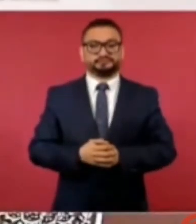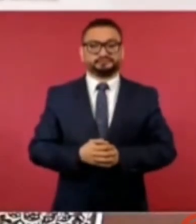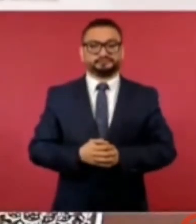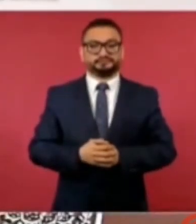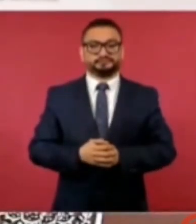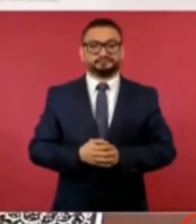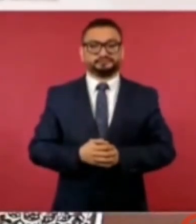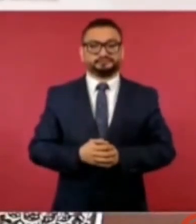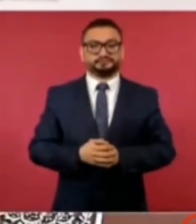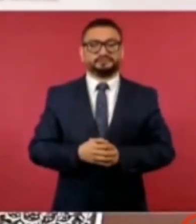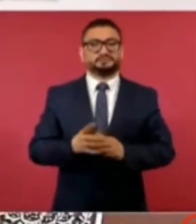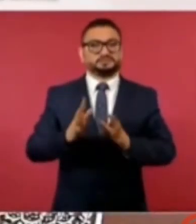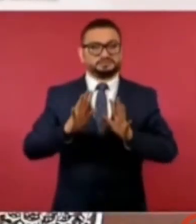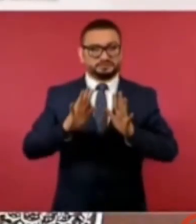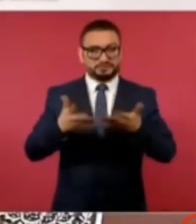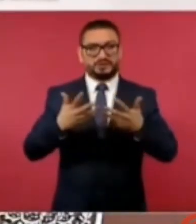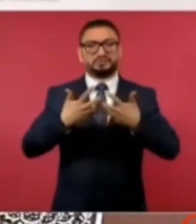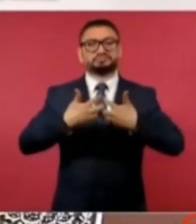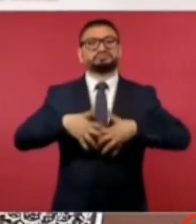ya